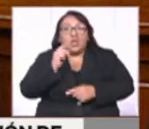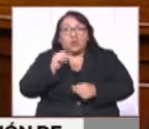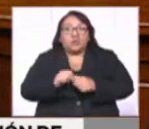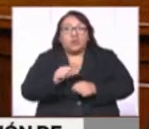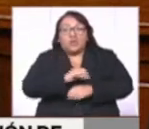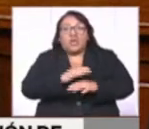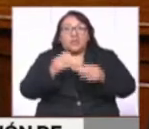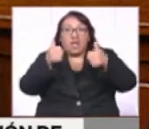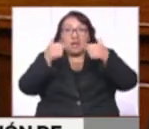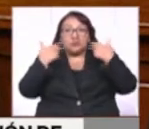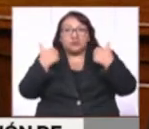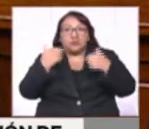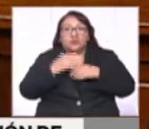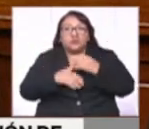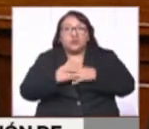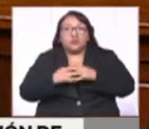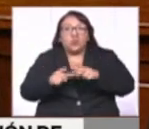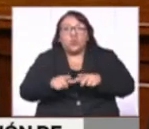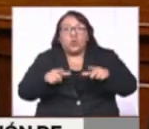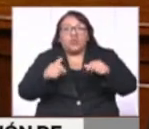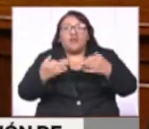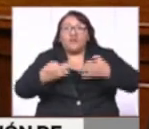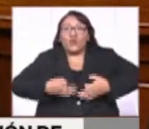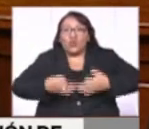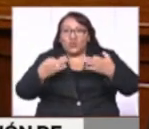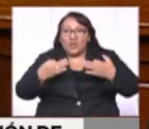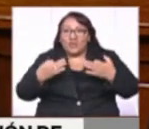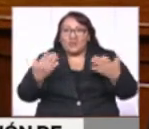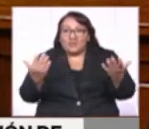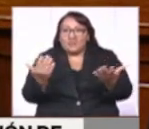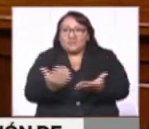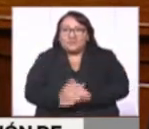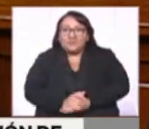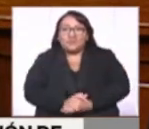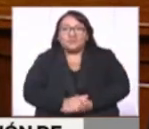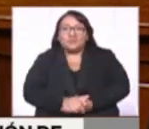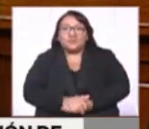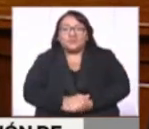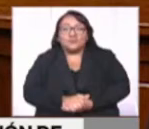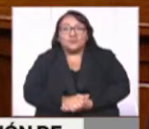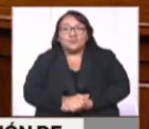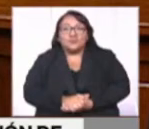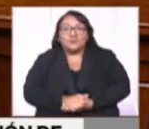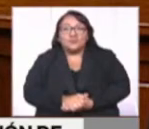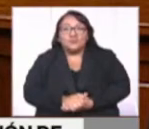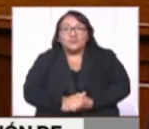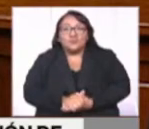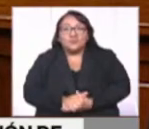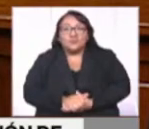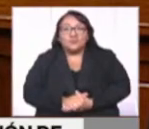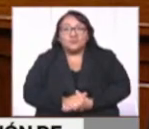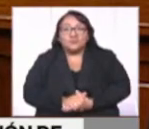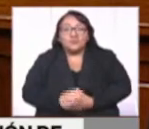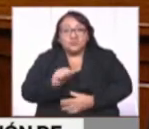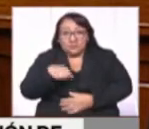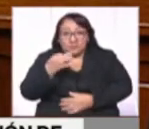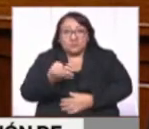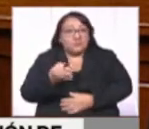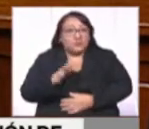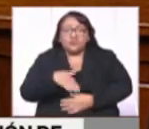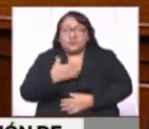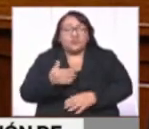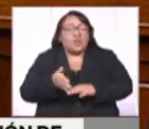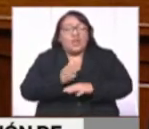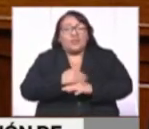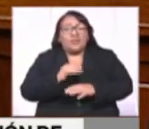que Amazonas somos una zona fronteriza, donde es Condorcanqui. Si bien es cierto, no se podía hacer realidad la escuela